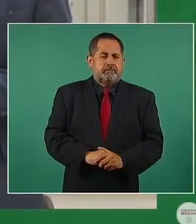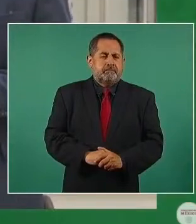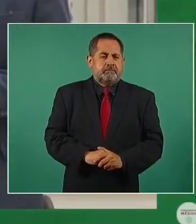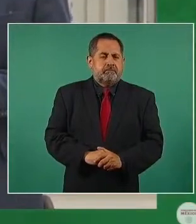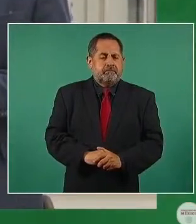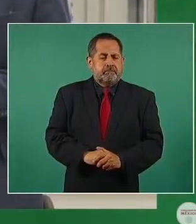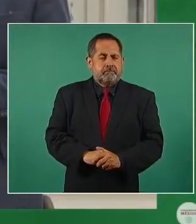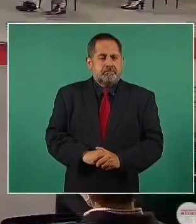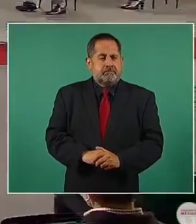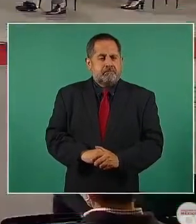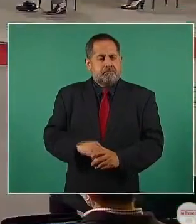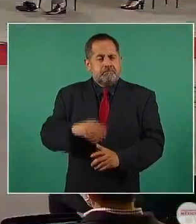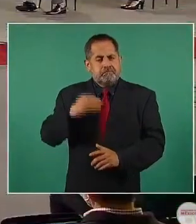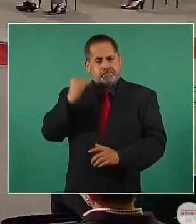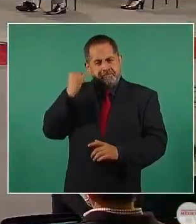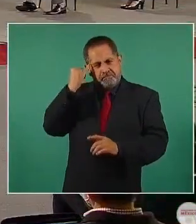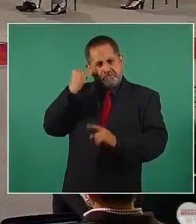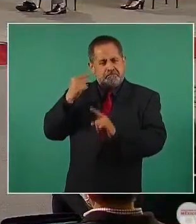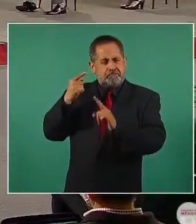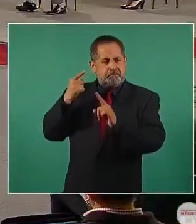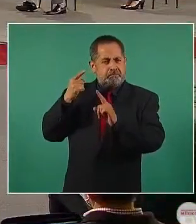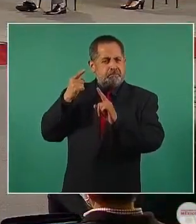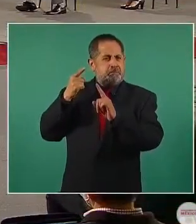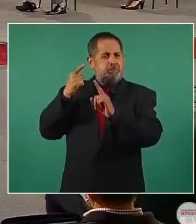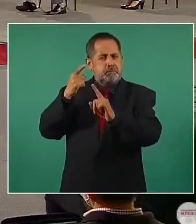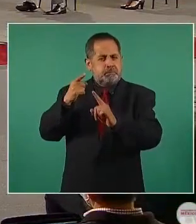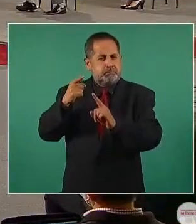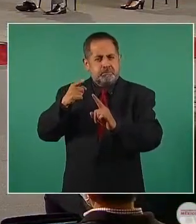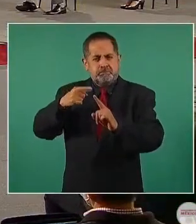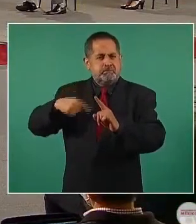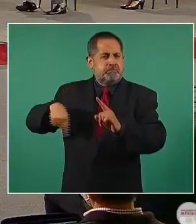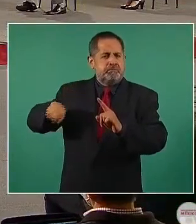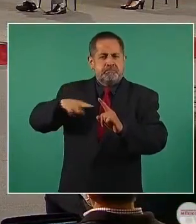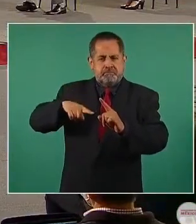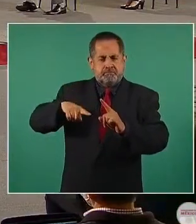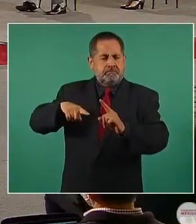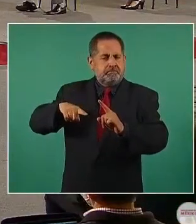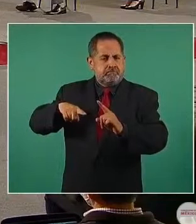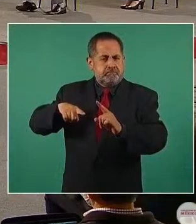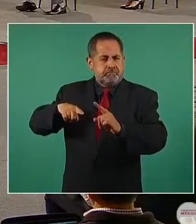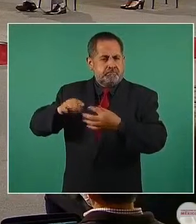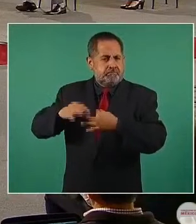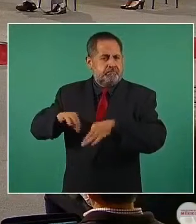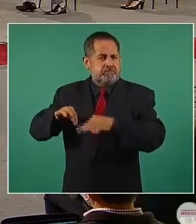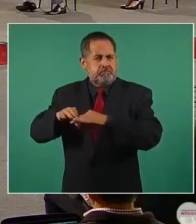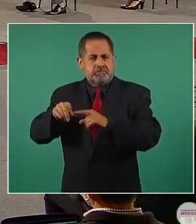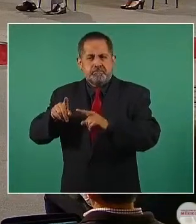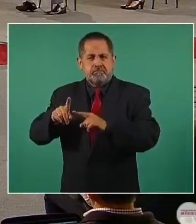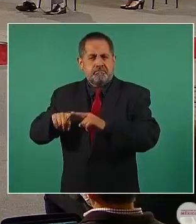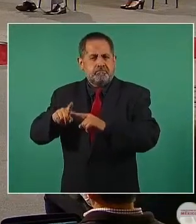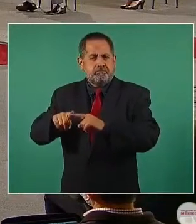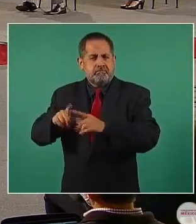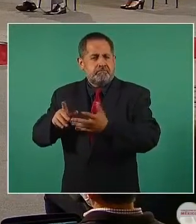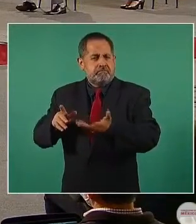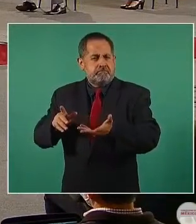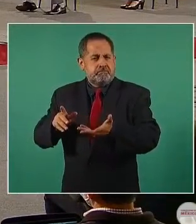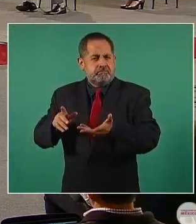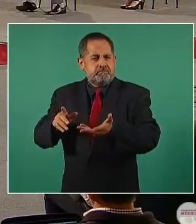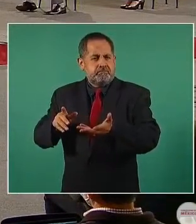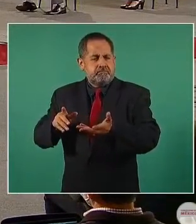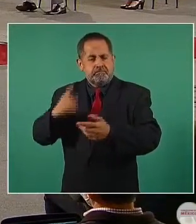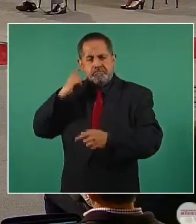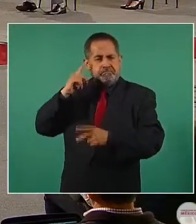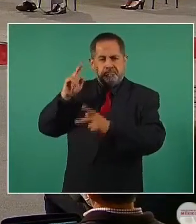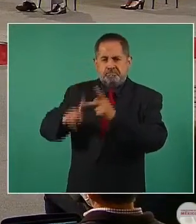ideal que sería una educación básica para el bienestar comunitario